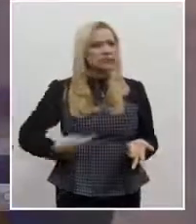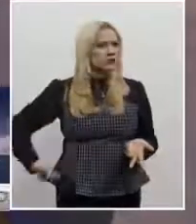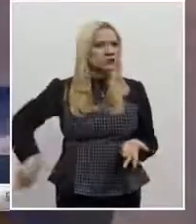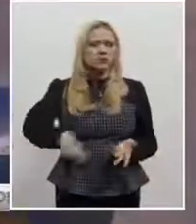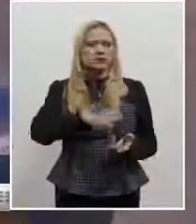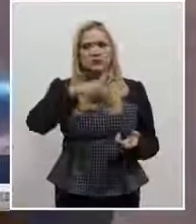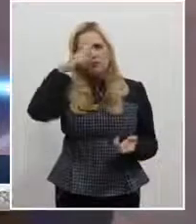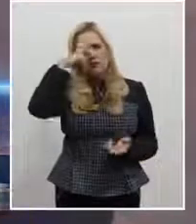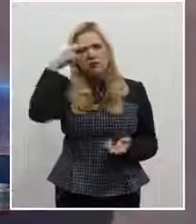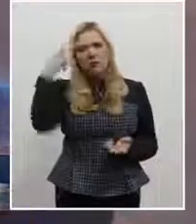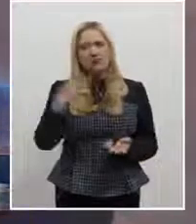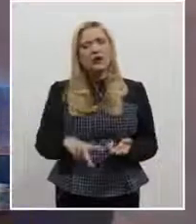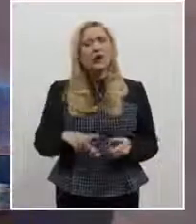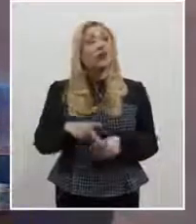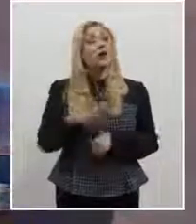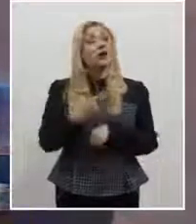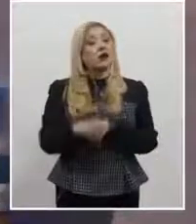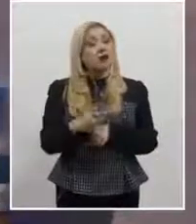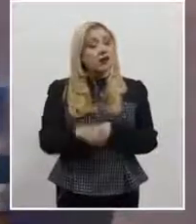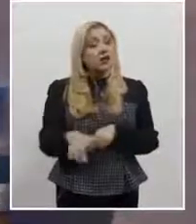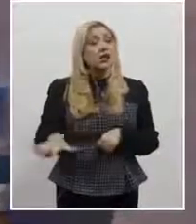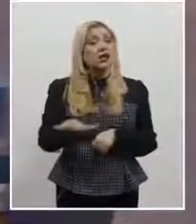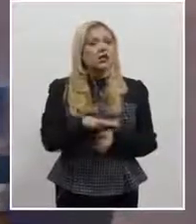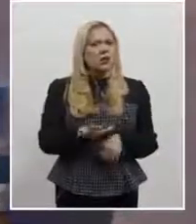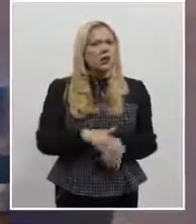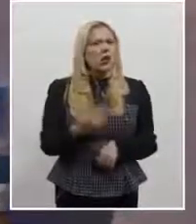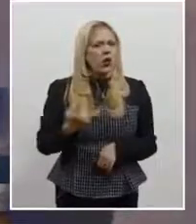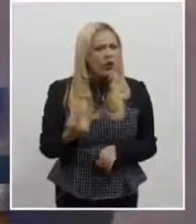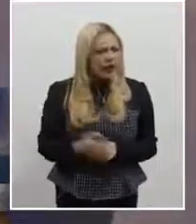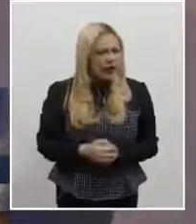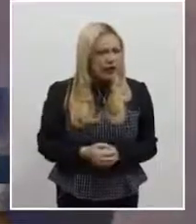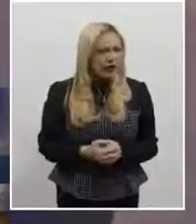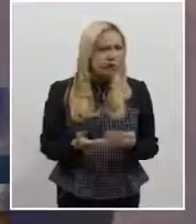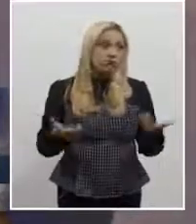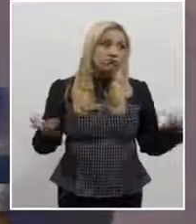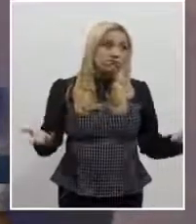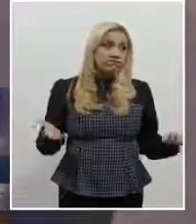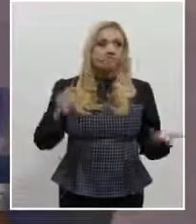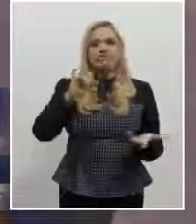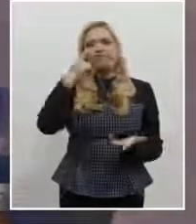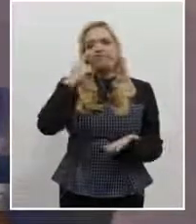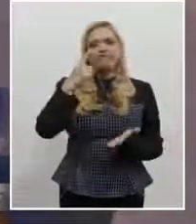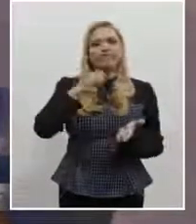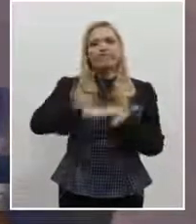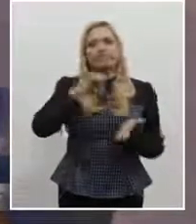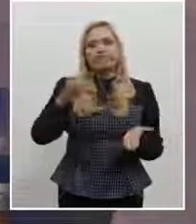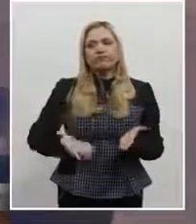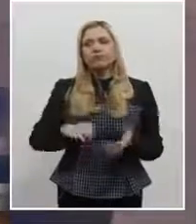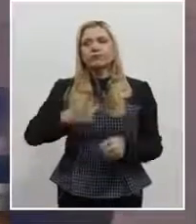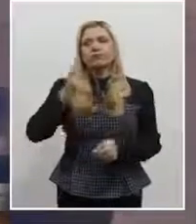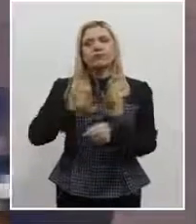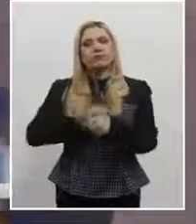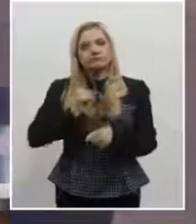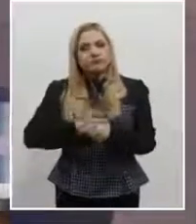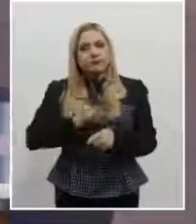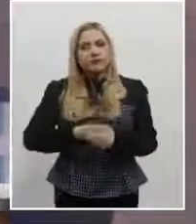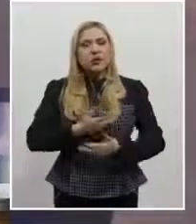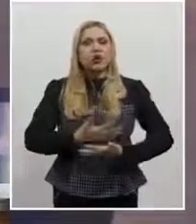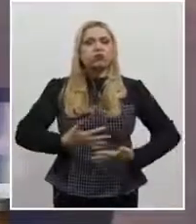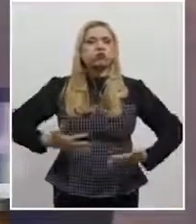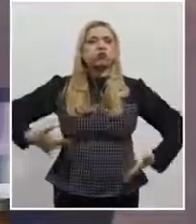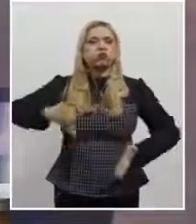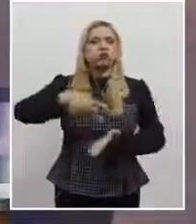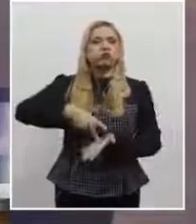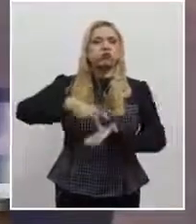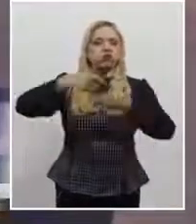mexicana población de riesgo sobre todo para algunas situaciones o padecimientos como sobrepeso y